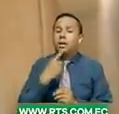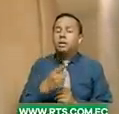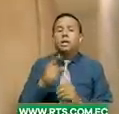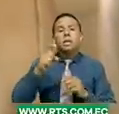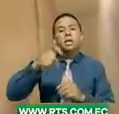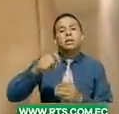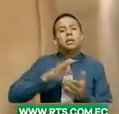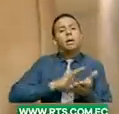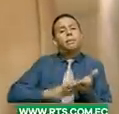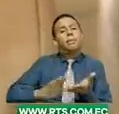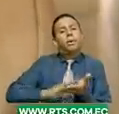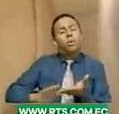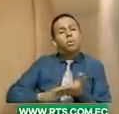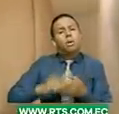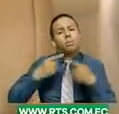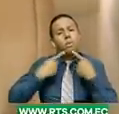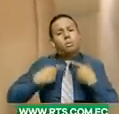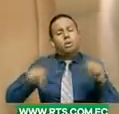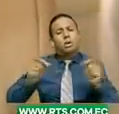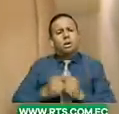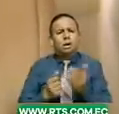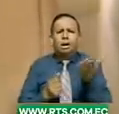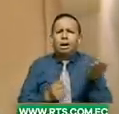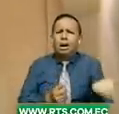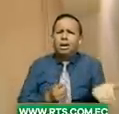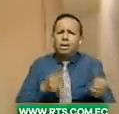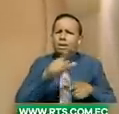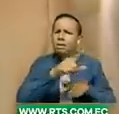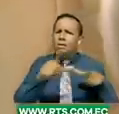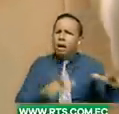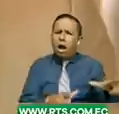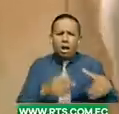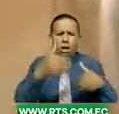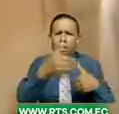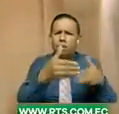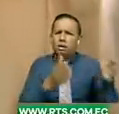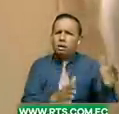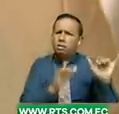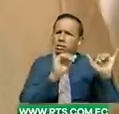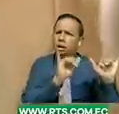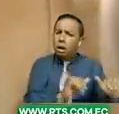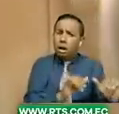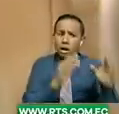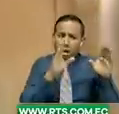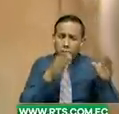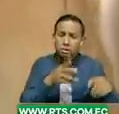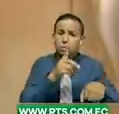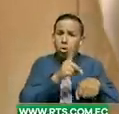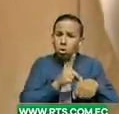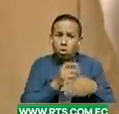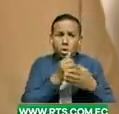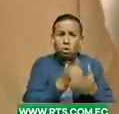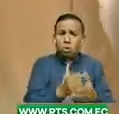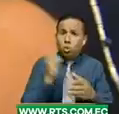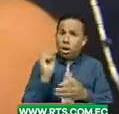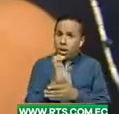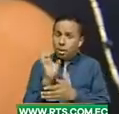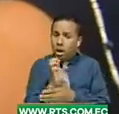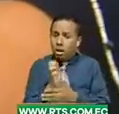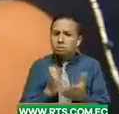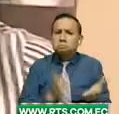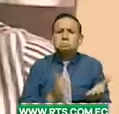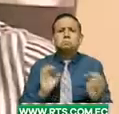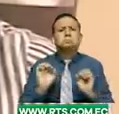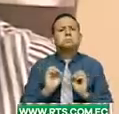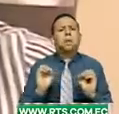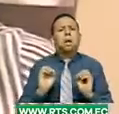insumos, no cuentan con la infraestructura, no existe algo para que una persona sea atendida urgentemente. Mientras que